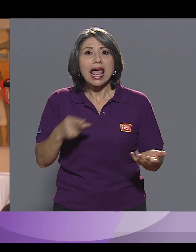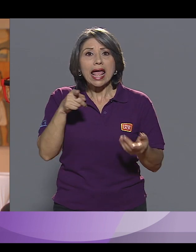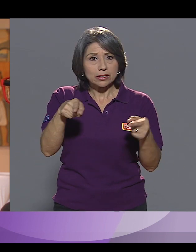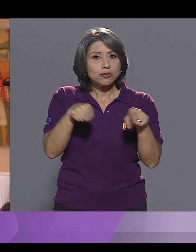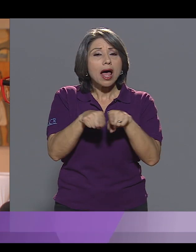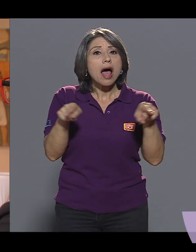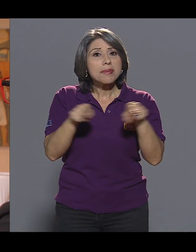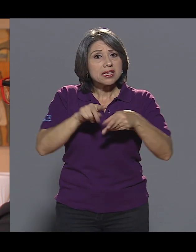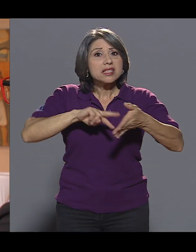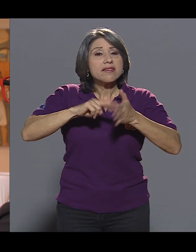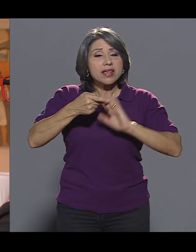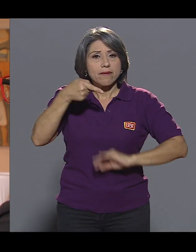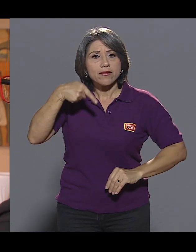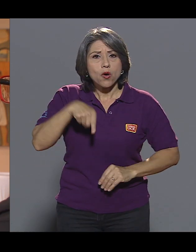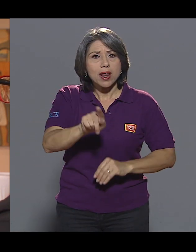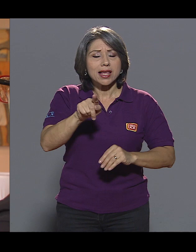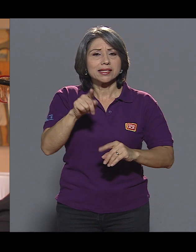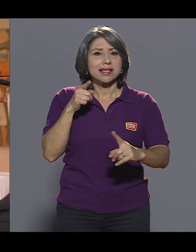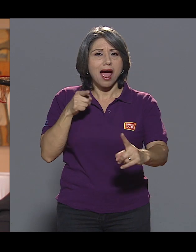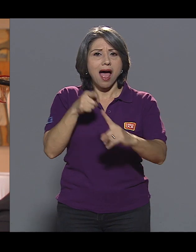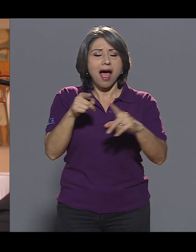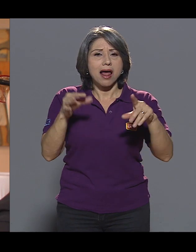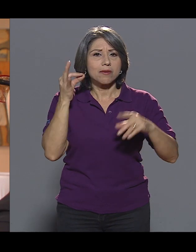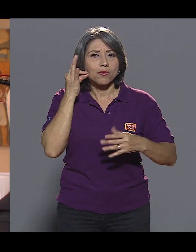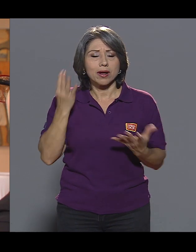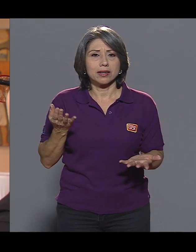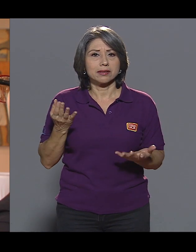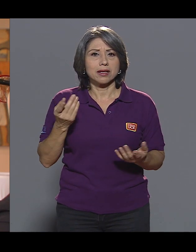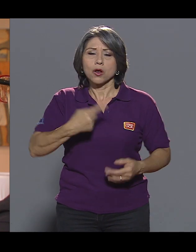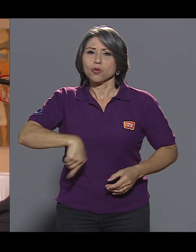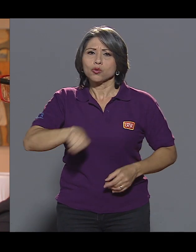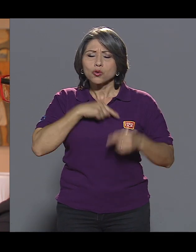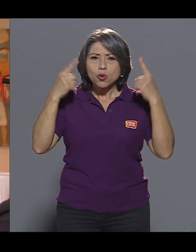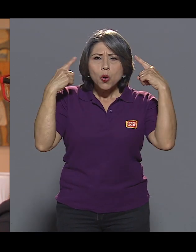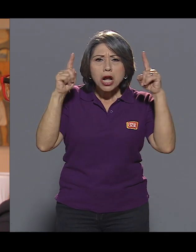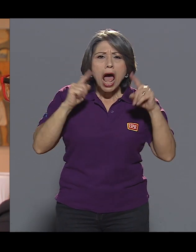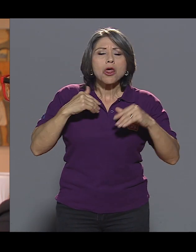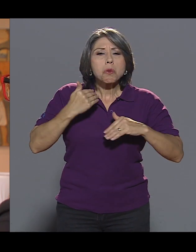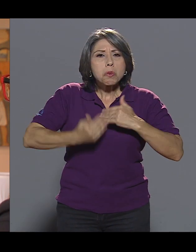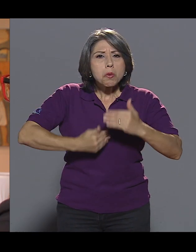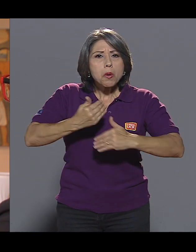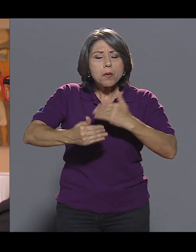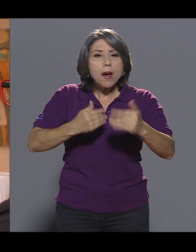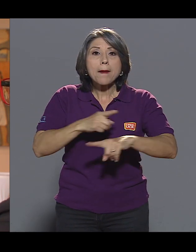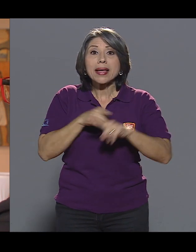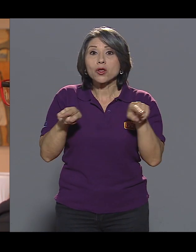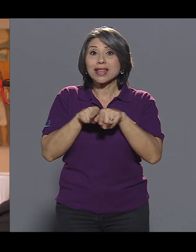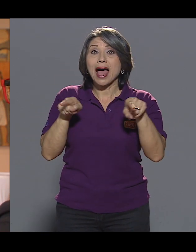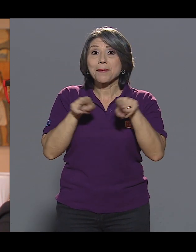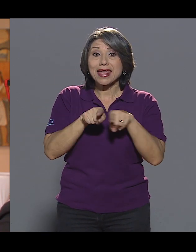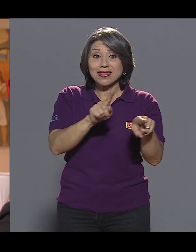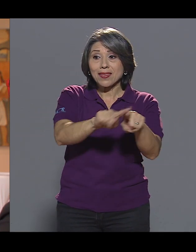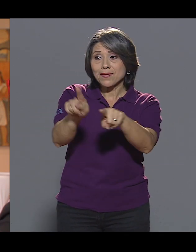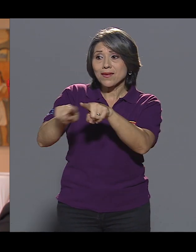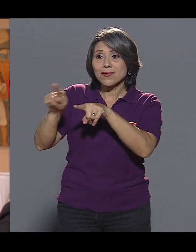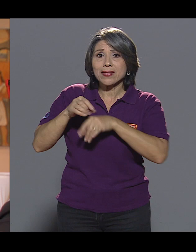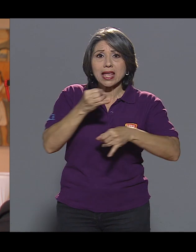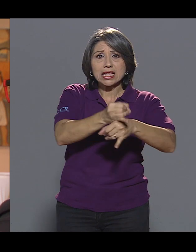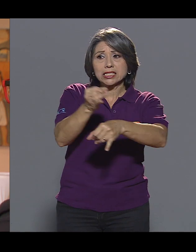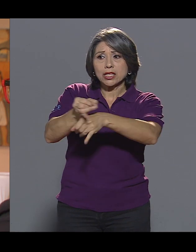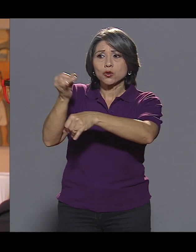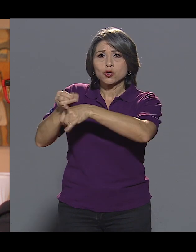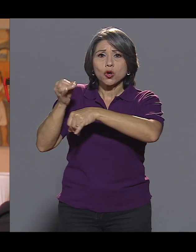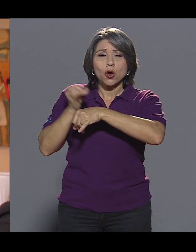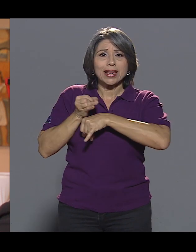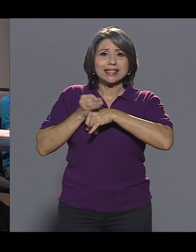violencia hacia las mujeres y hemos logrado ir colocando, pero sobre todo haciendo incidencia en las instituciones, en este caso en el